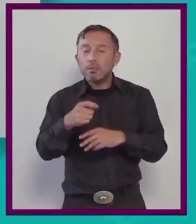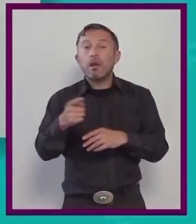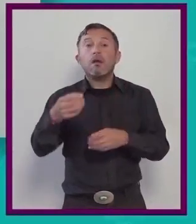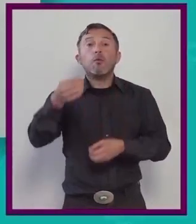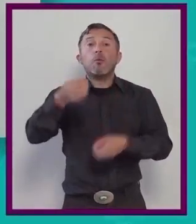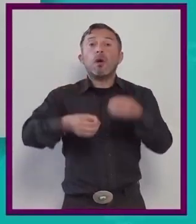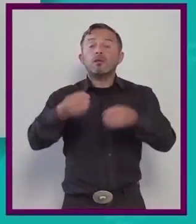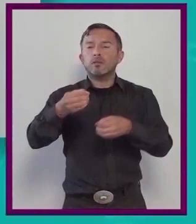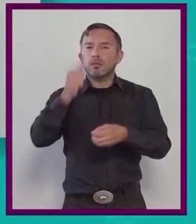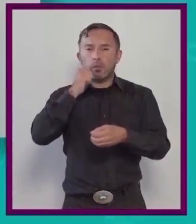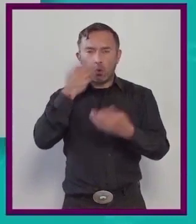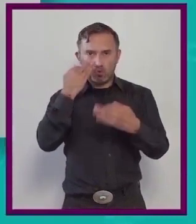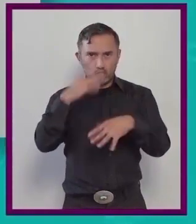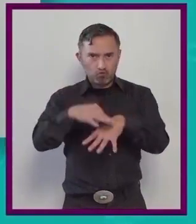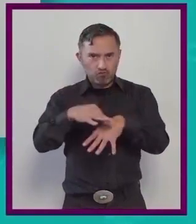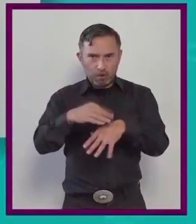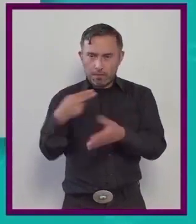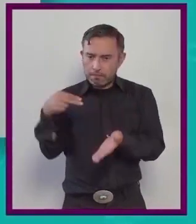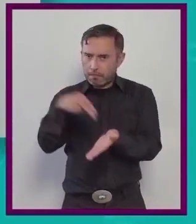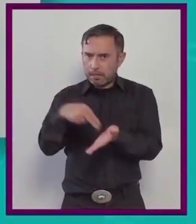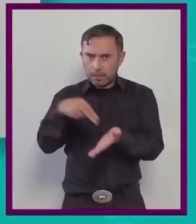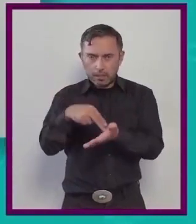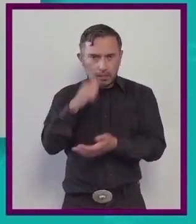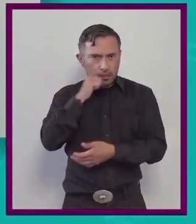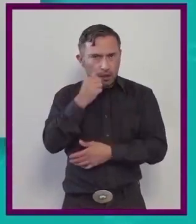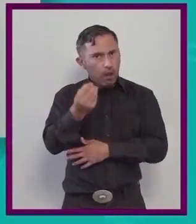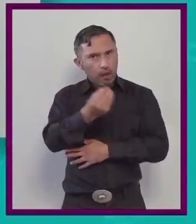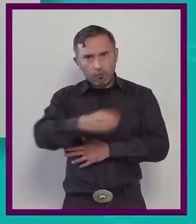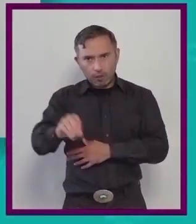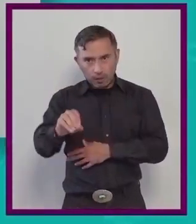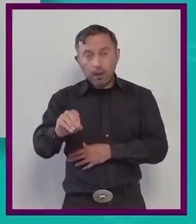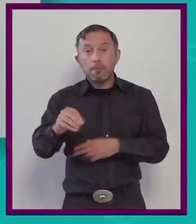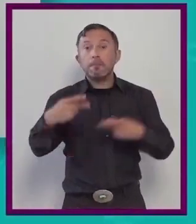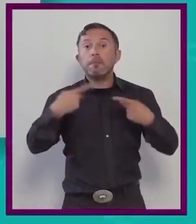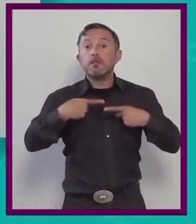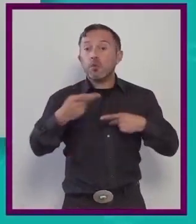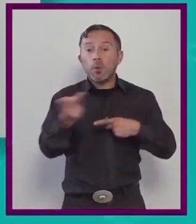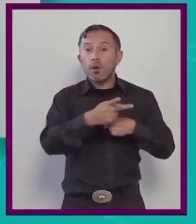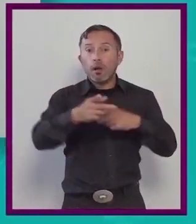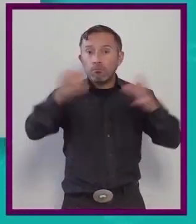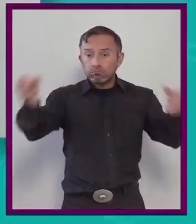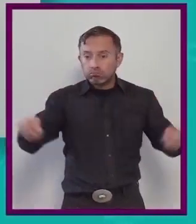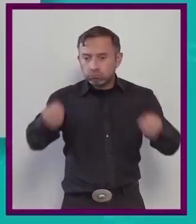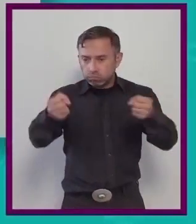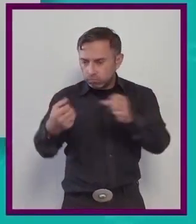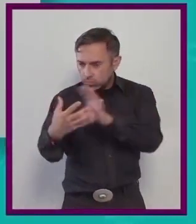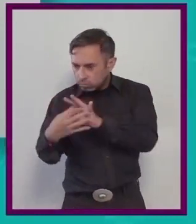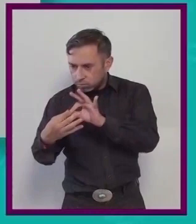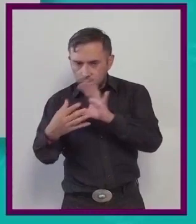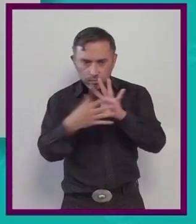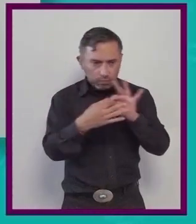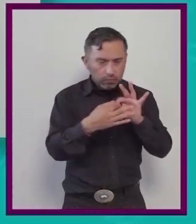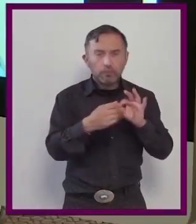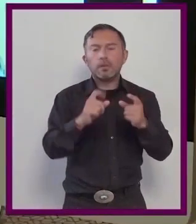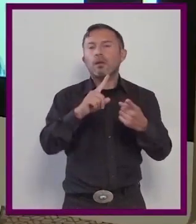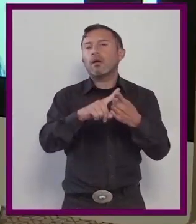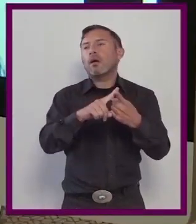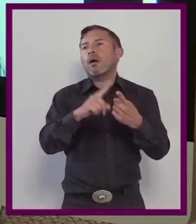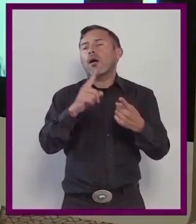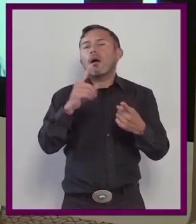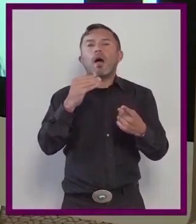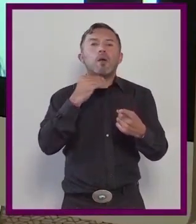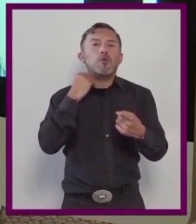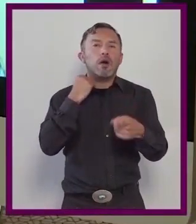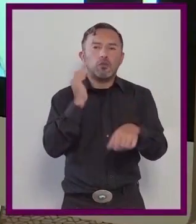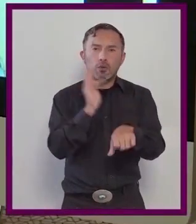principio? Que siempre debe estar el juez presente para valorar todo lo que las partes están diciendo. A partes